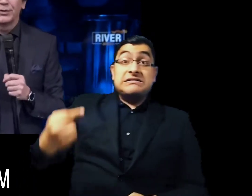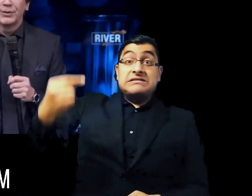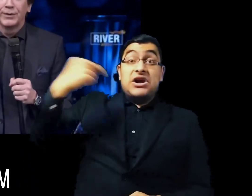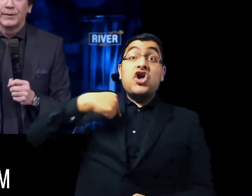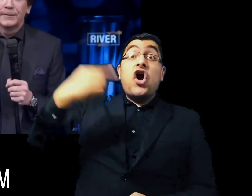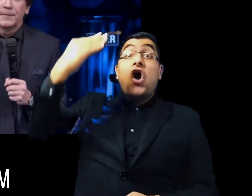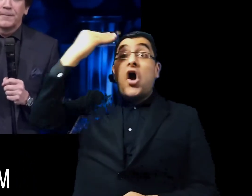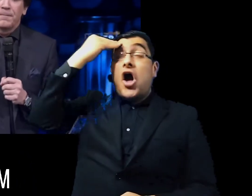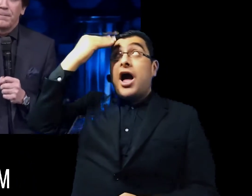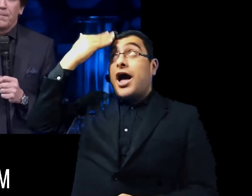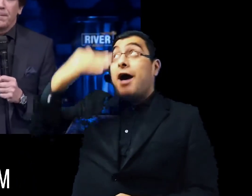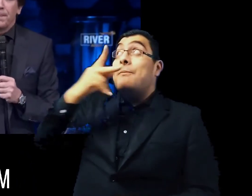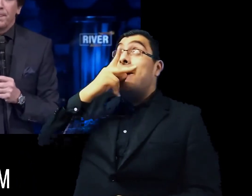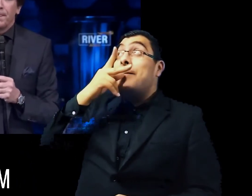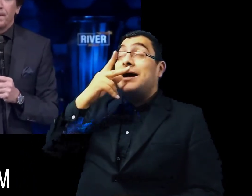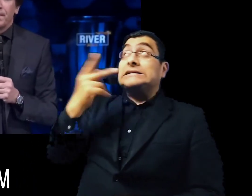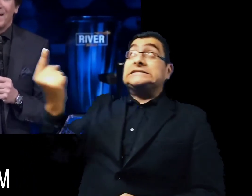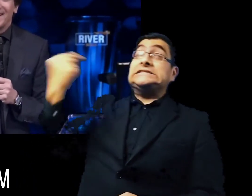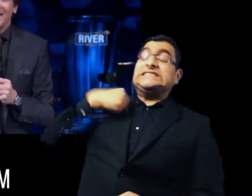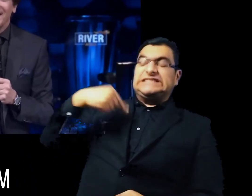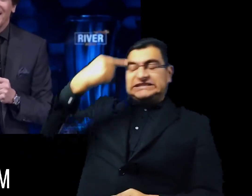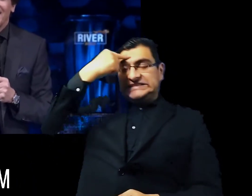años.